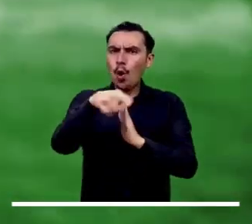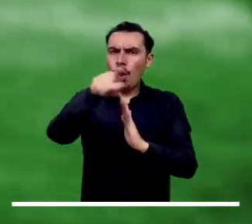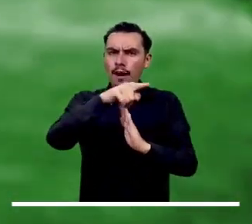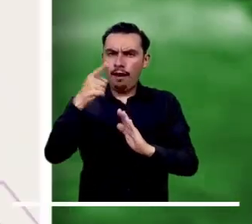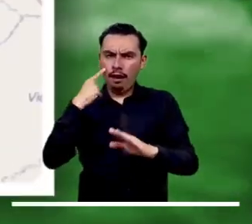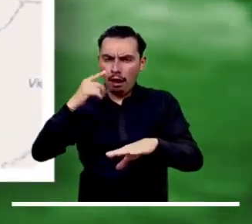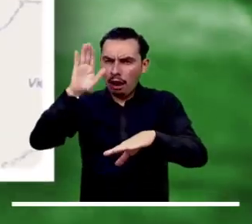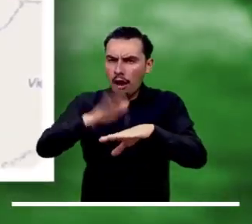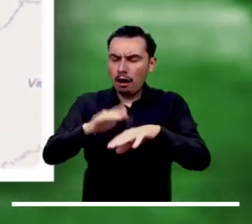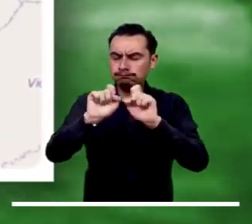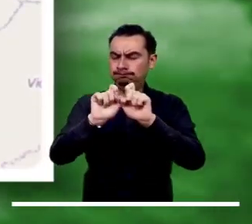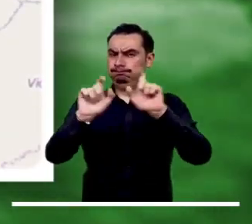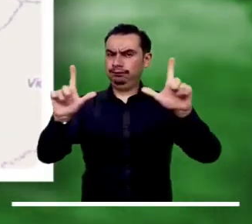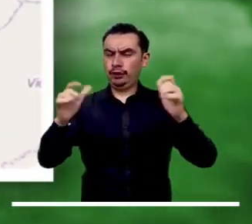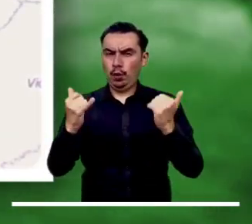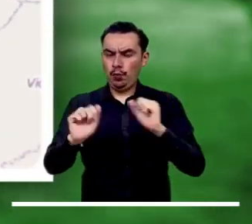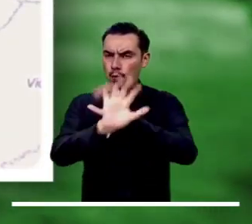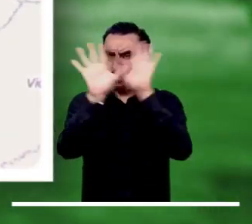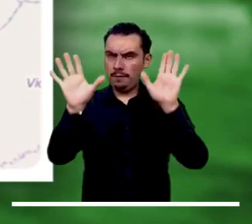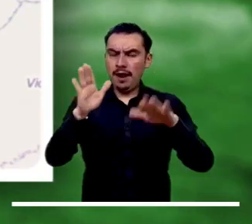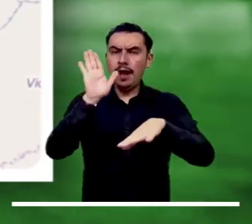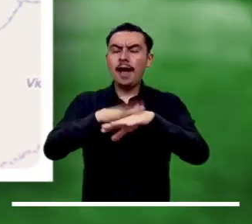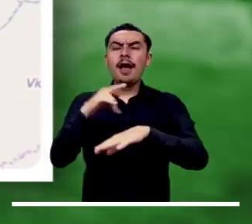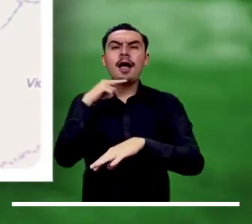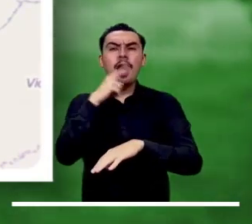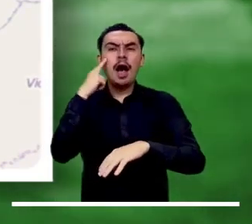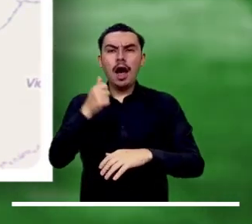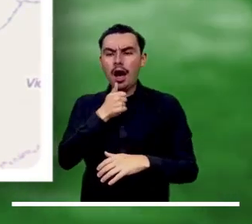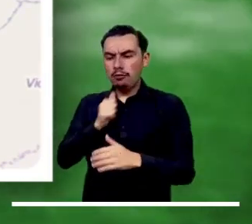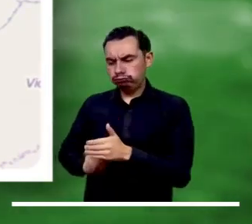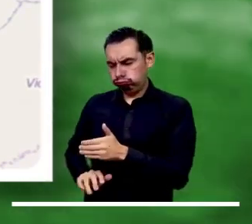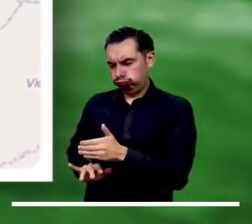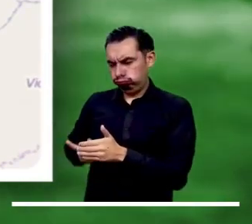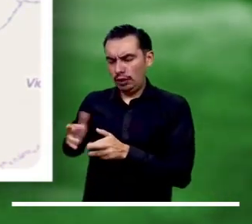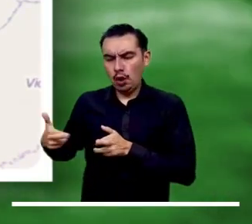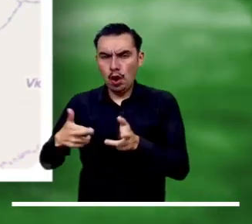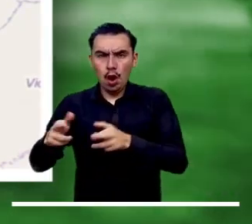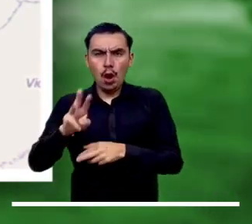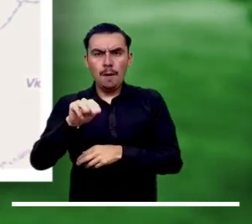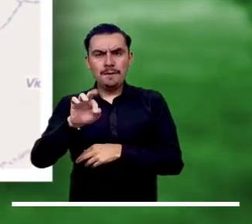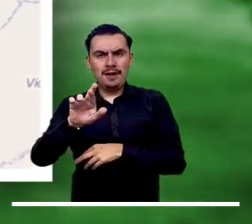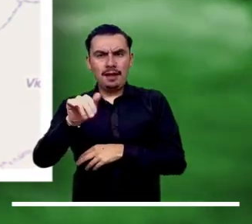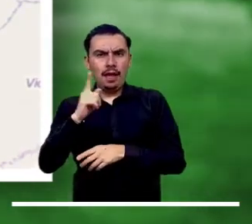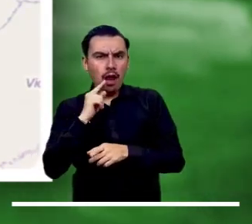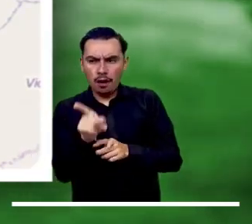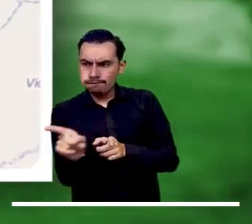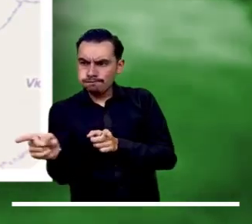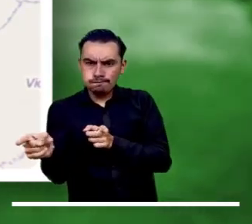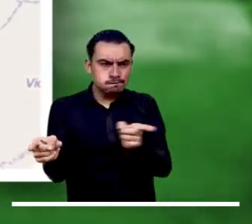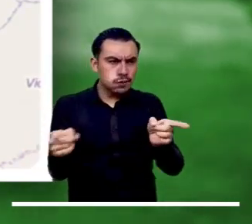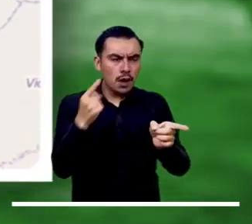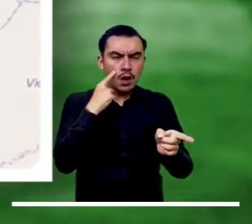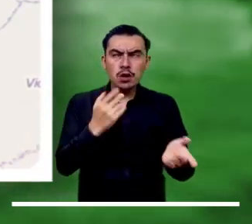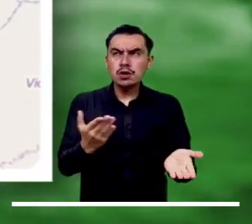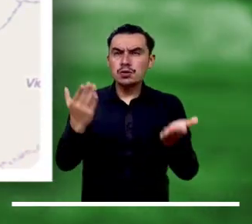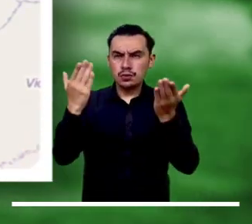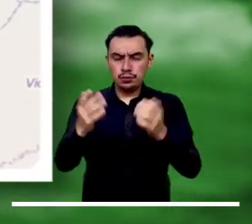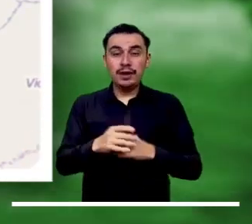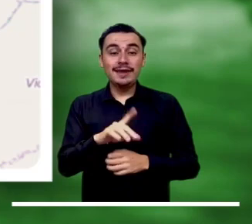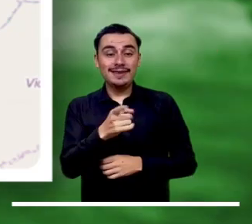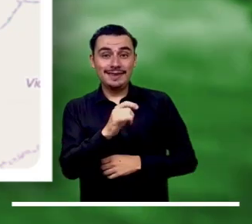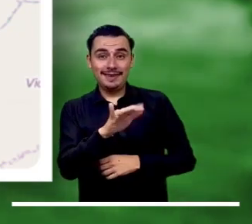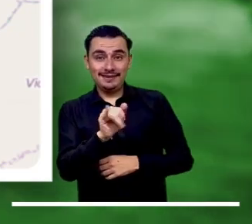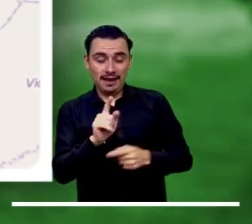en todo el país. Alerta roja se emite en San Jacinto del Cauca, Bolívar, debido al trasvase del caudal del